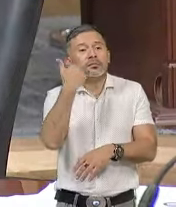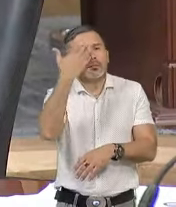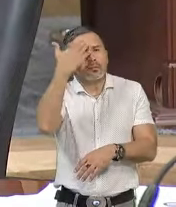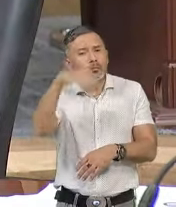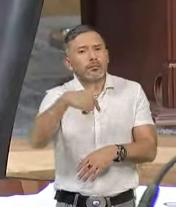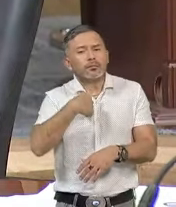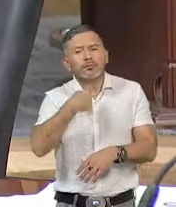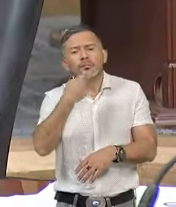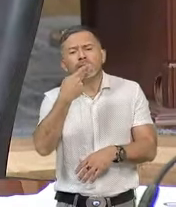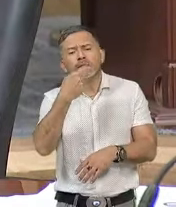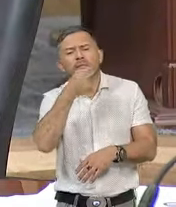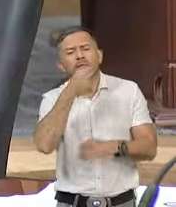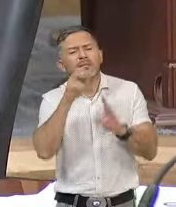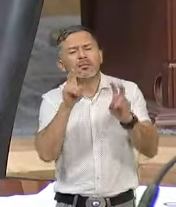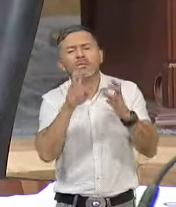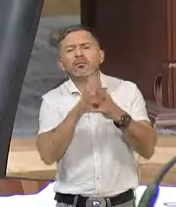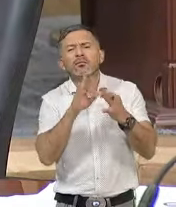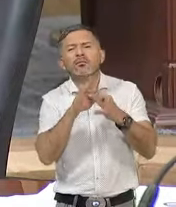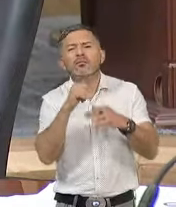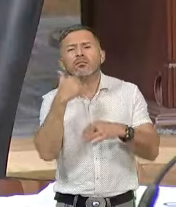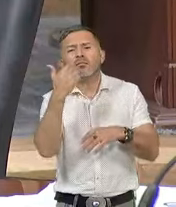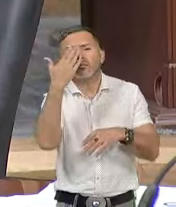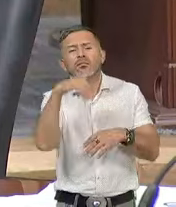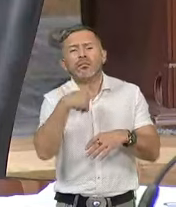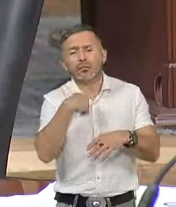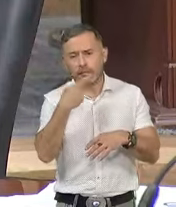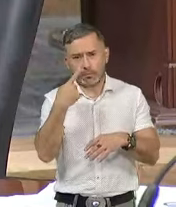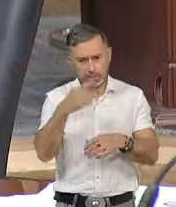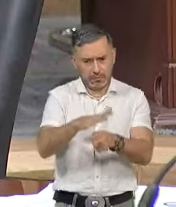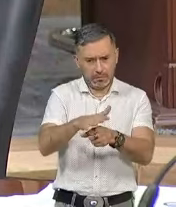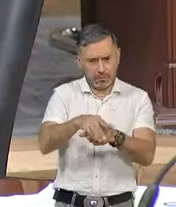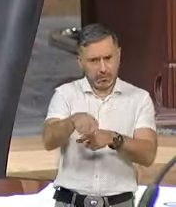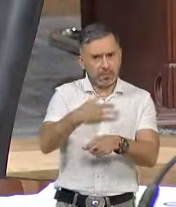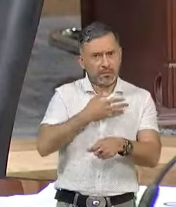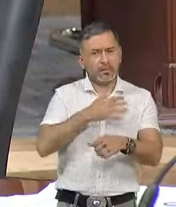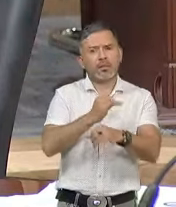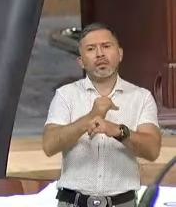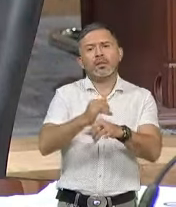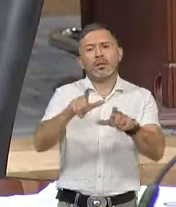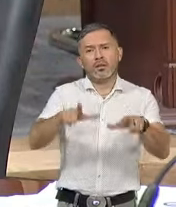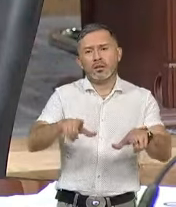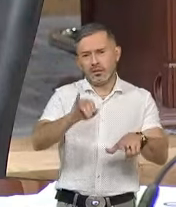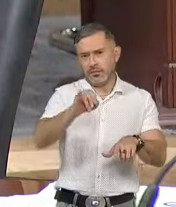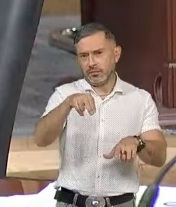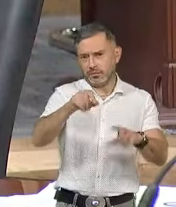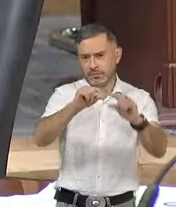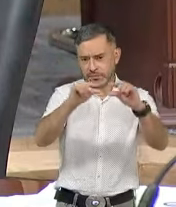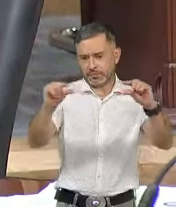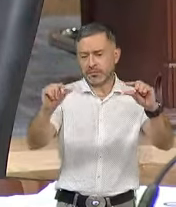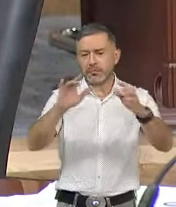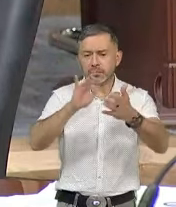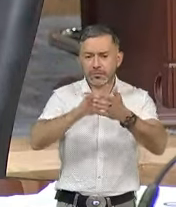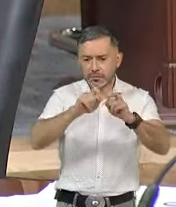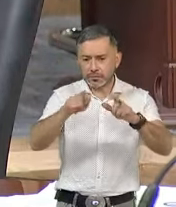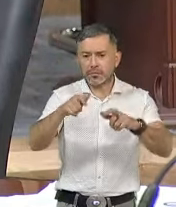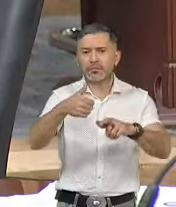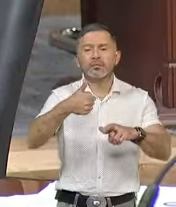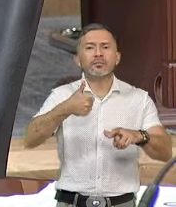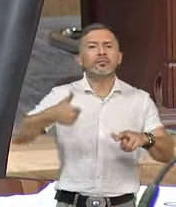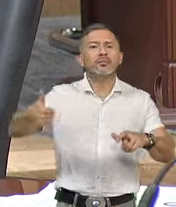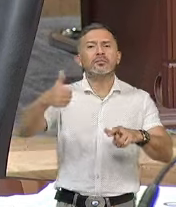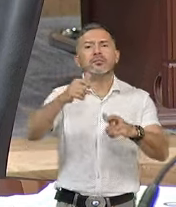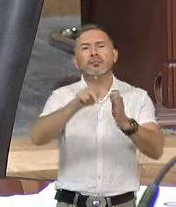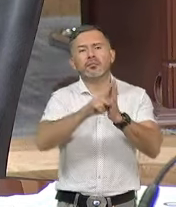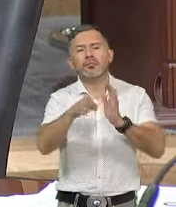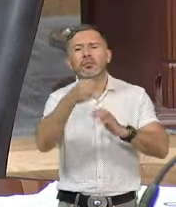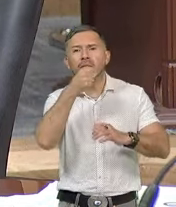y lo que dije en este tema pues recurran a esta fuente a la página de Internet del INE que ahí recogen pues todas las intervenciones con los medios de